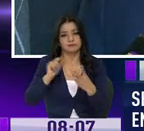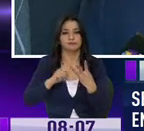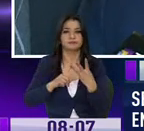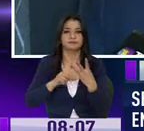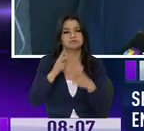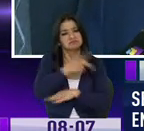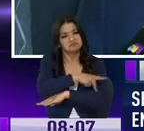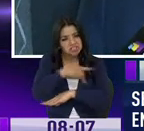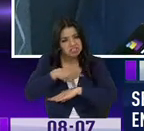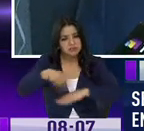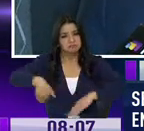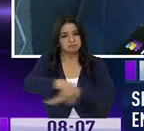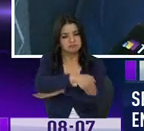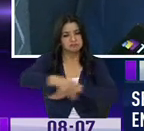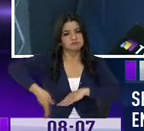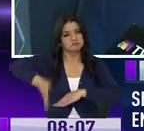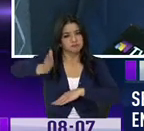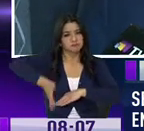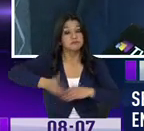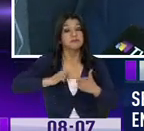pues genera un problema, ¿no?